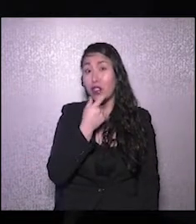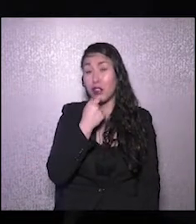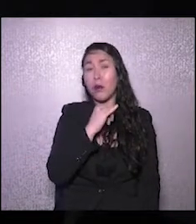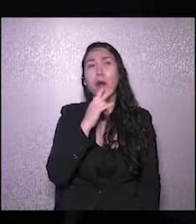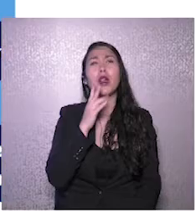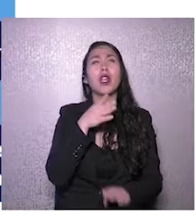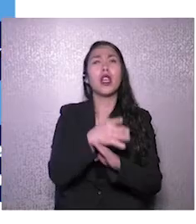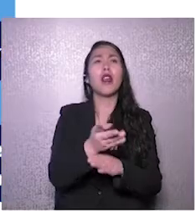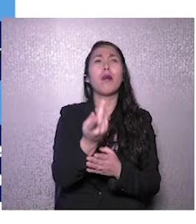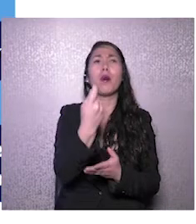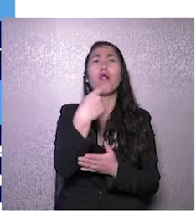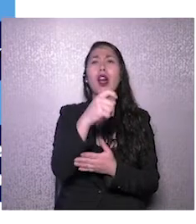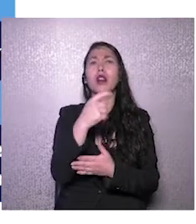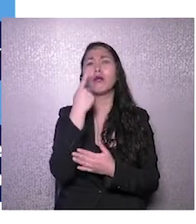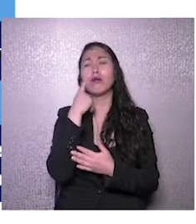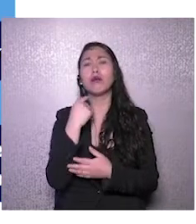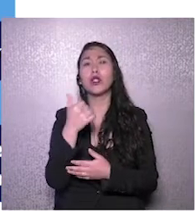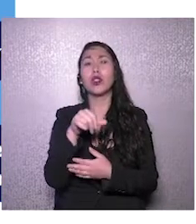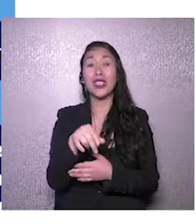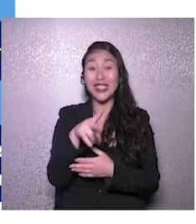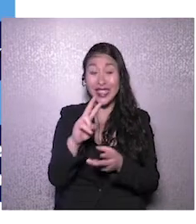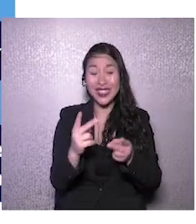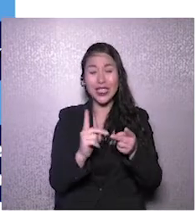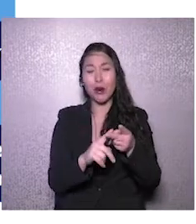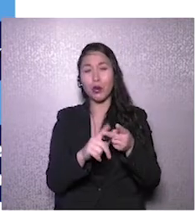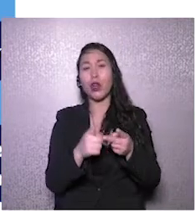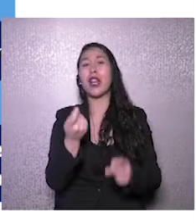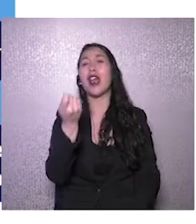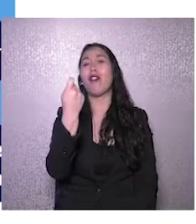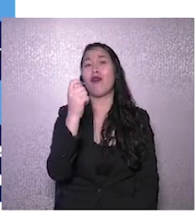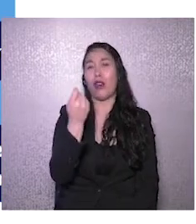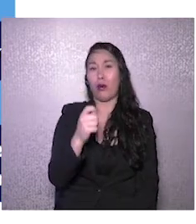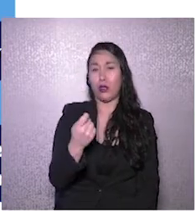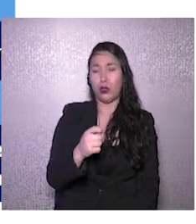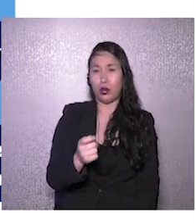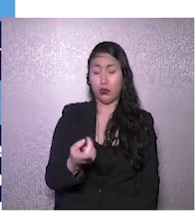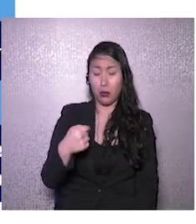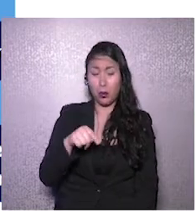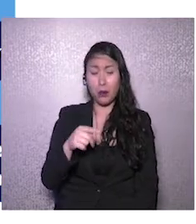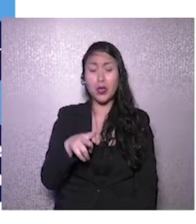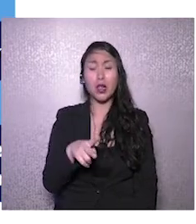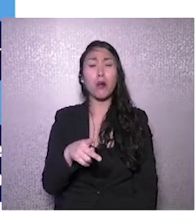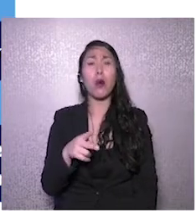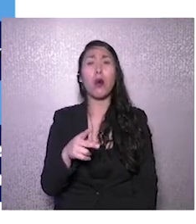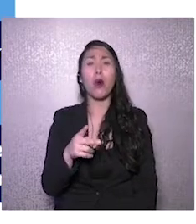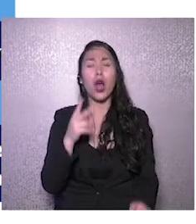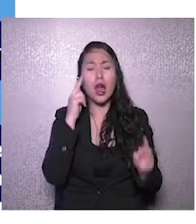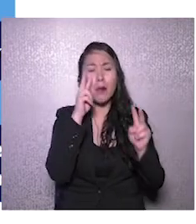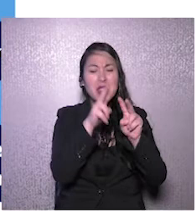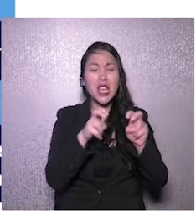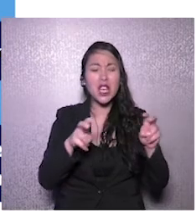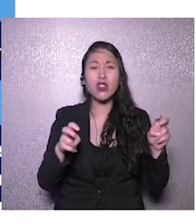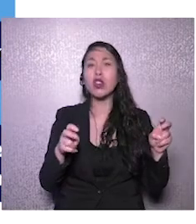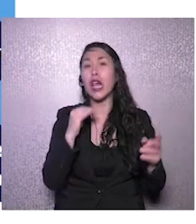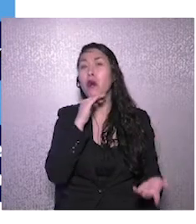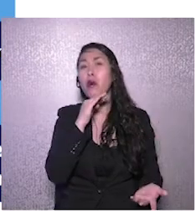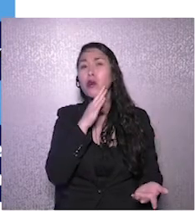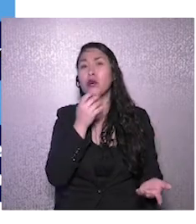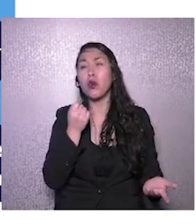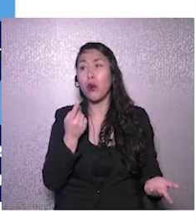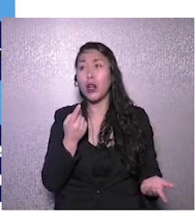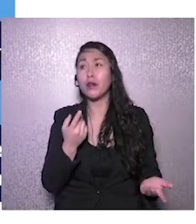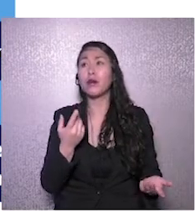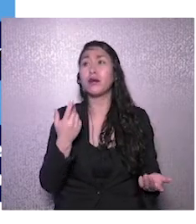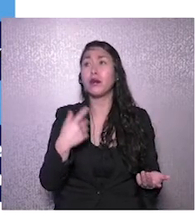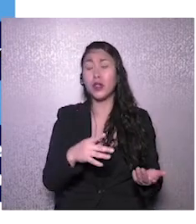después. Y esa es la segunda componente, que es la evaluación. Uno puede hacer estudios pragmáticos. ¿Sí? Dado que tengo toda mi población